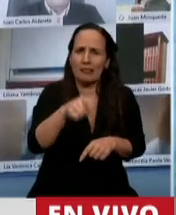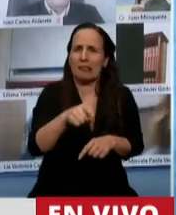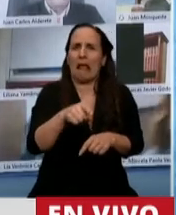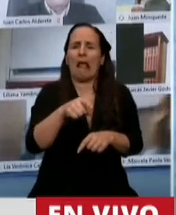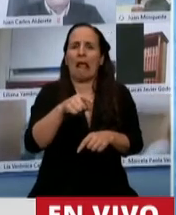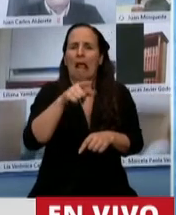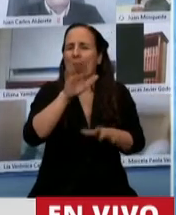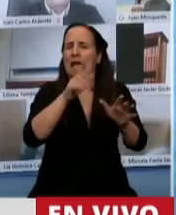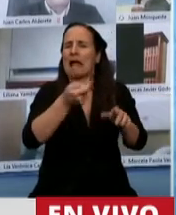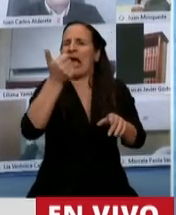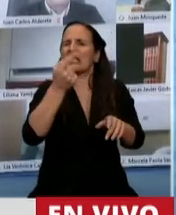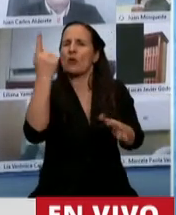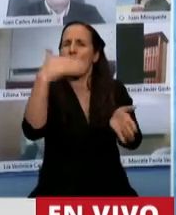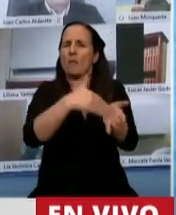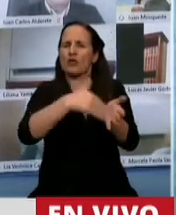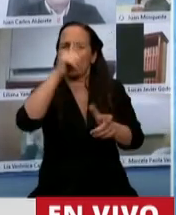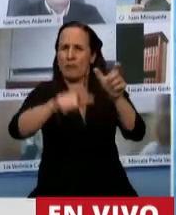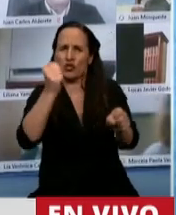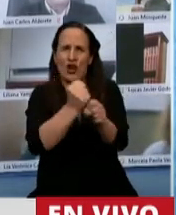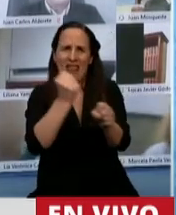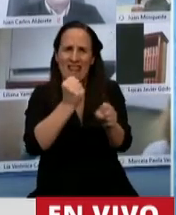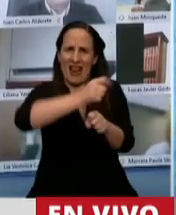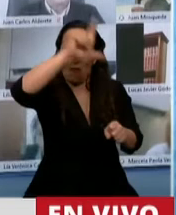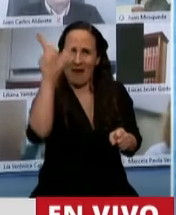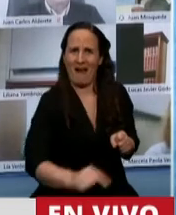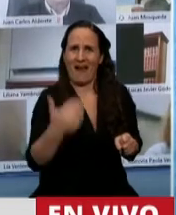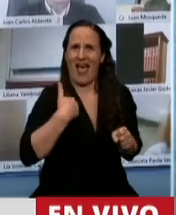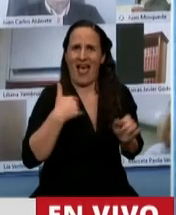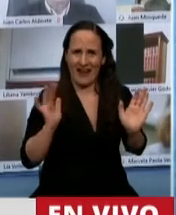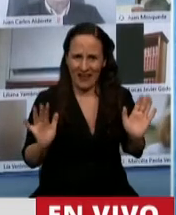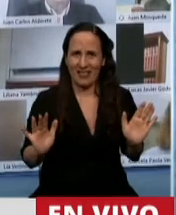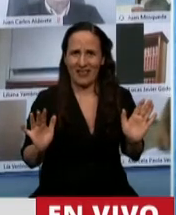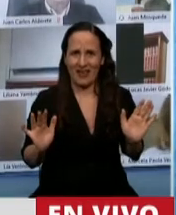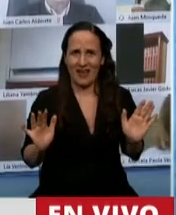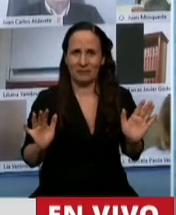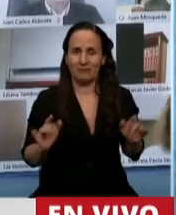casi 1 millón de trabajadores a lo largo y a lo ancho de la Argentina. Y